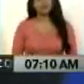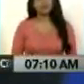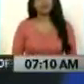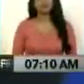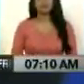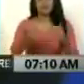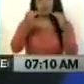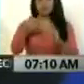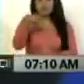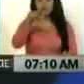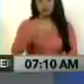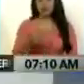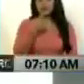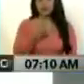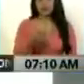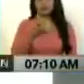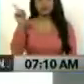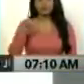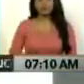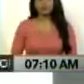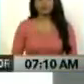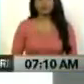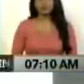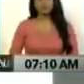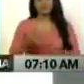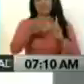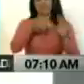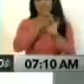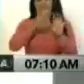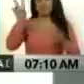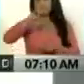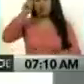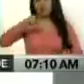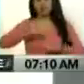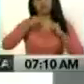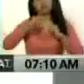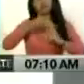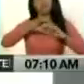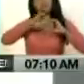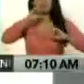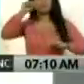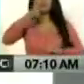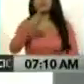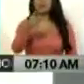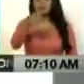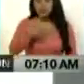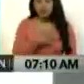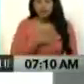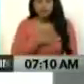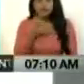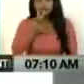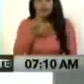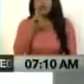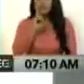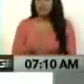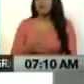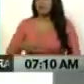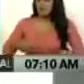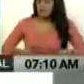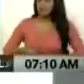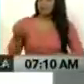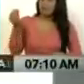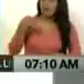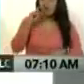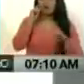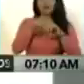otros compañeros, Marta Viviana Ortiz, con la etiqueta Venezuela Indestructible. Para los que sentimos la patria de verdad, debemos hacer mayor